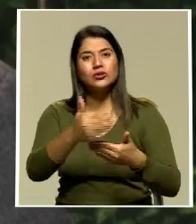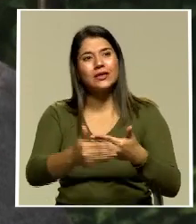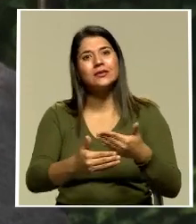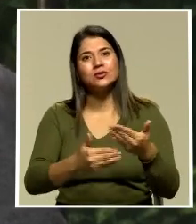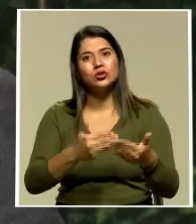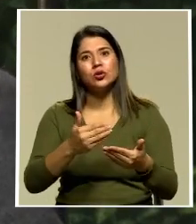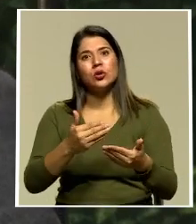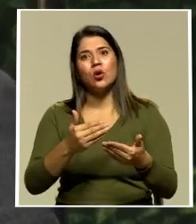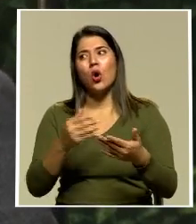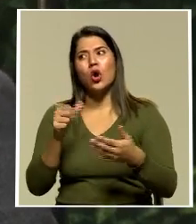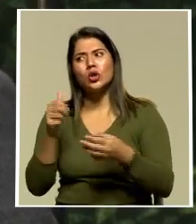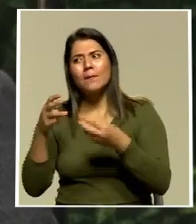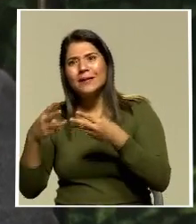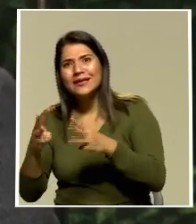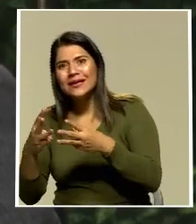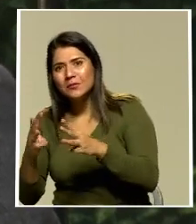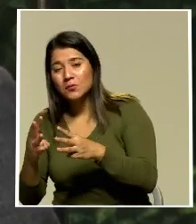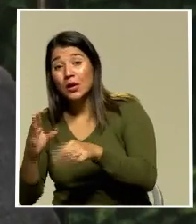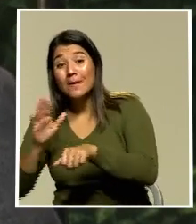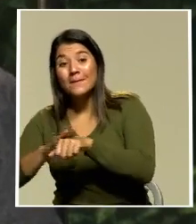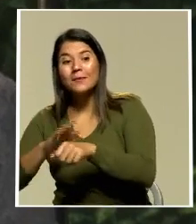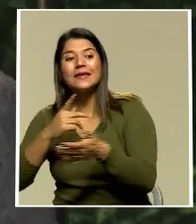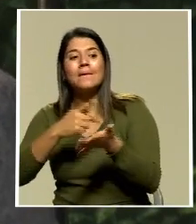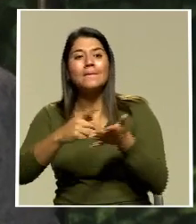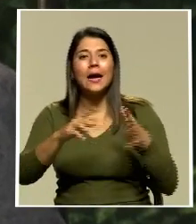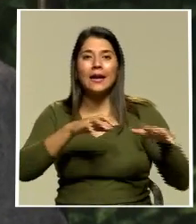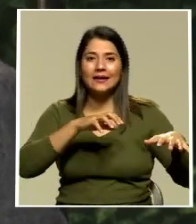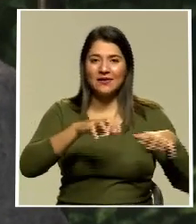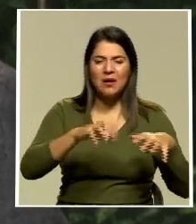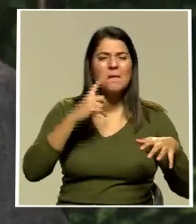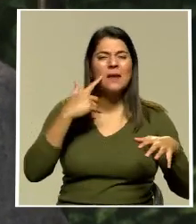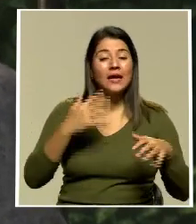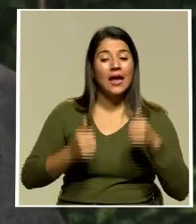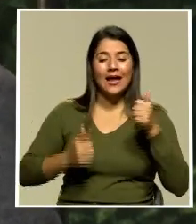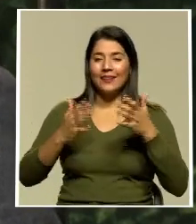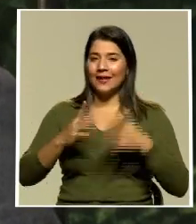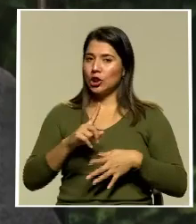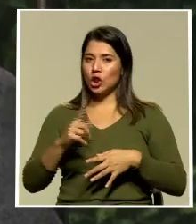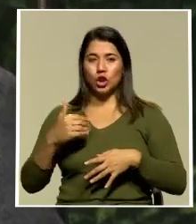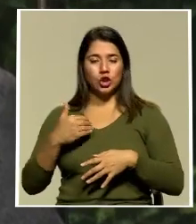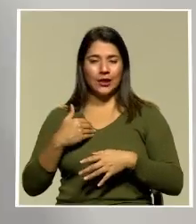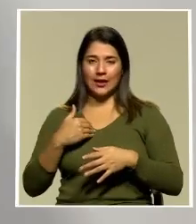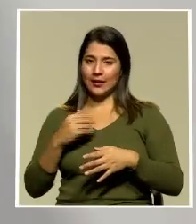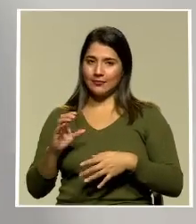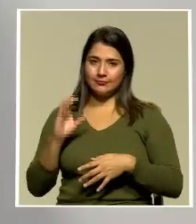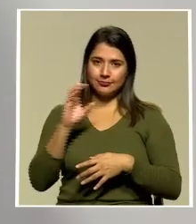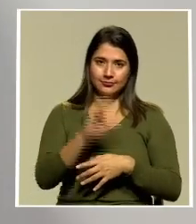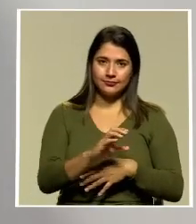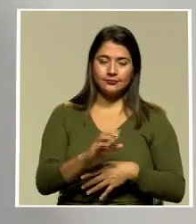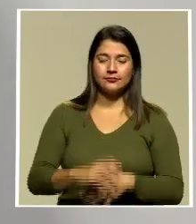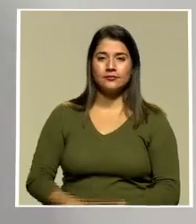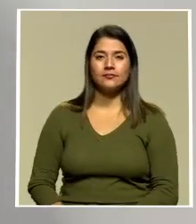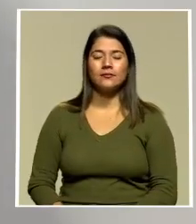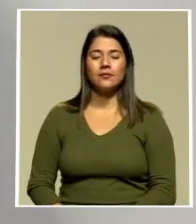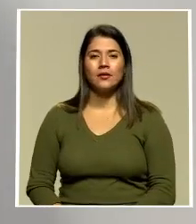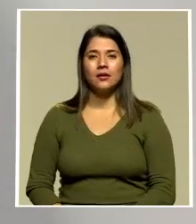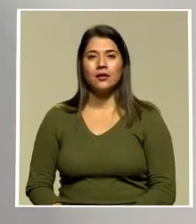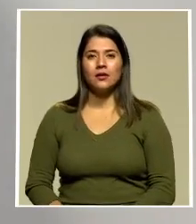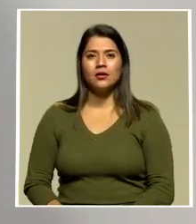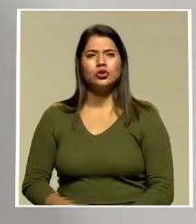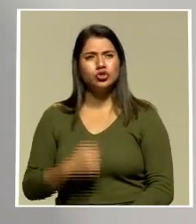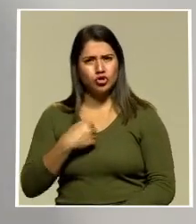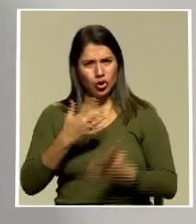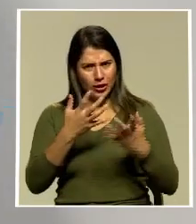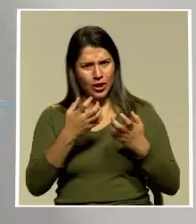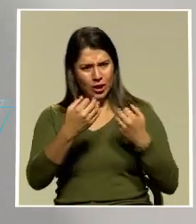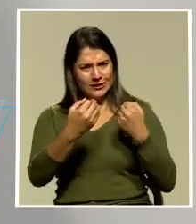financien eso para darle mayor oportunidad a la gente. Evidentemente, esto limita muchísimo la participación. Nosotros tenemos que tener bien claro de dónde proceden